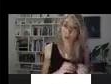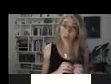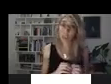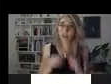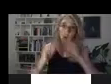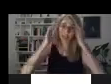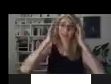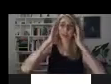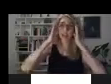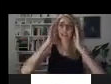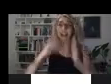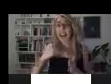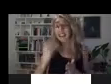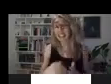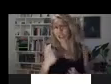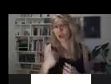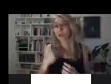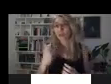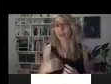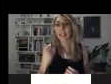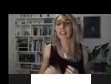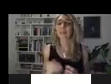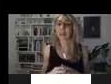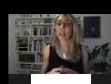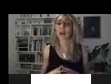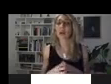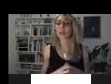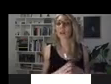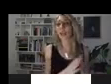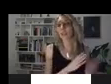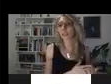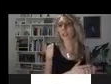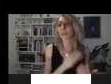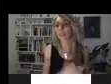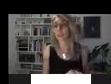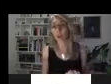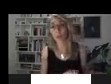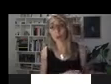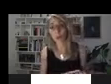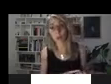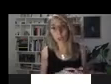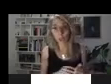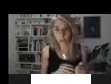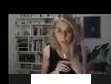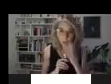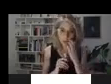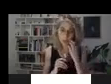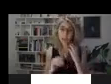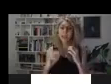venimos diciendo, estar atentos permanentemente a cuáles son las instancias de formación y